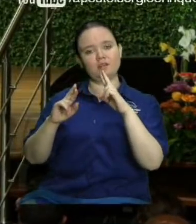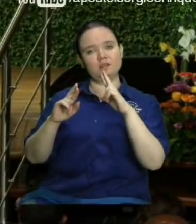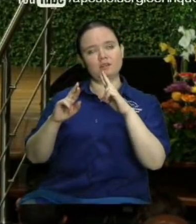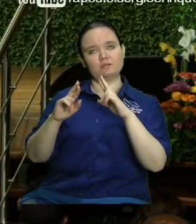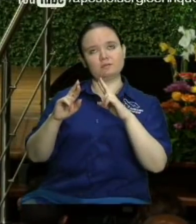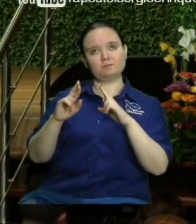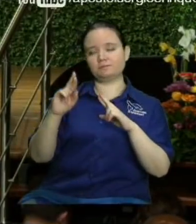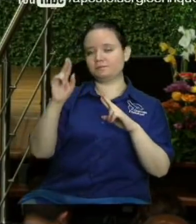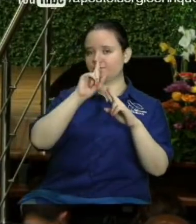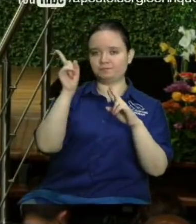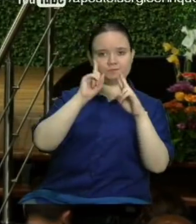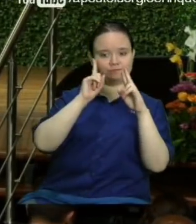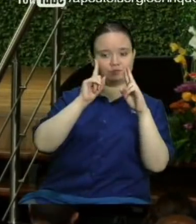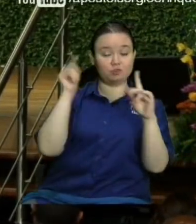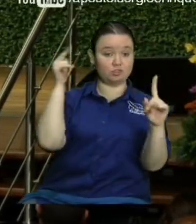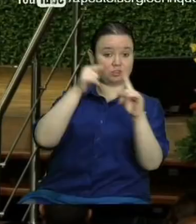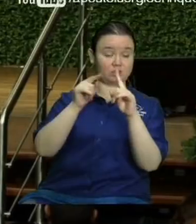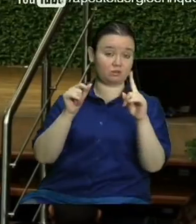no alcanzaron la foto.